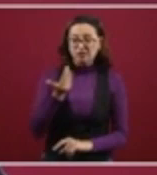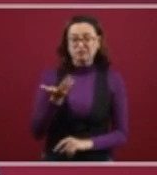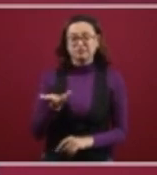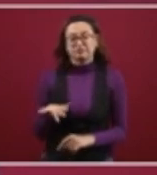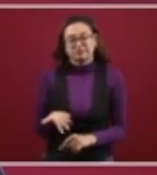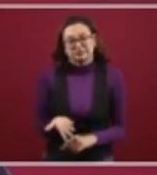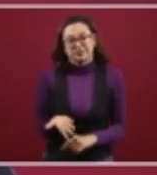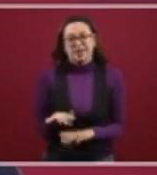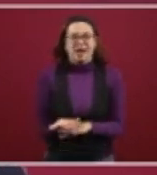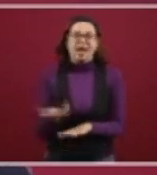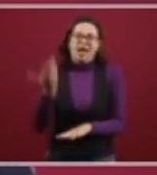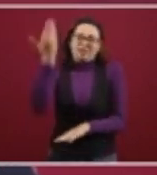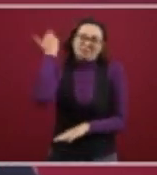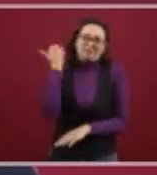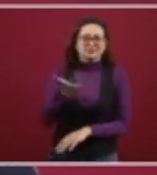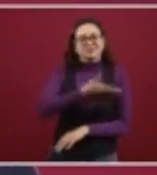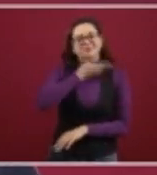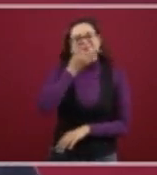Así era antes.